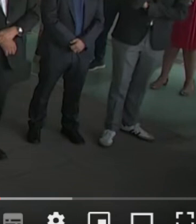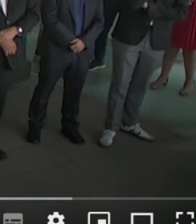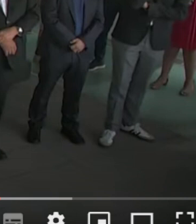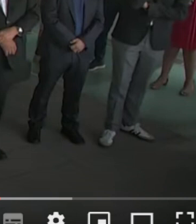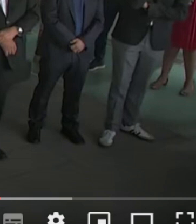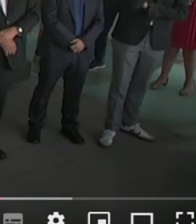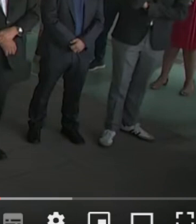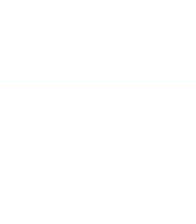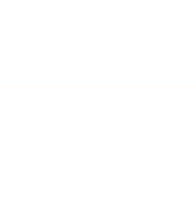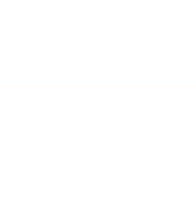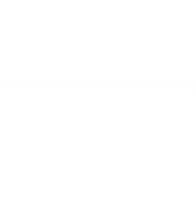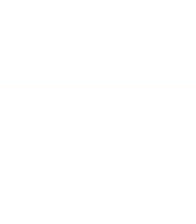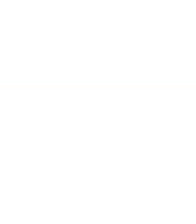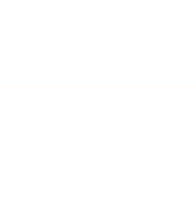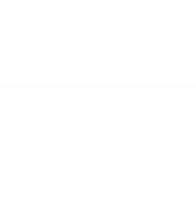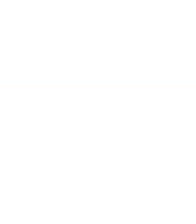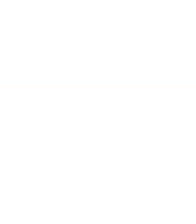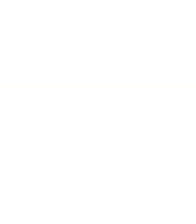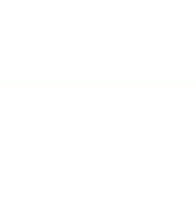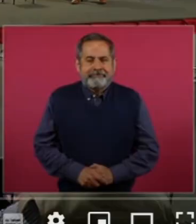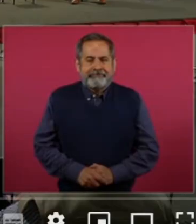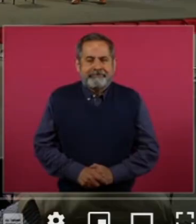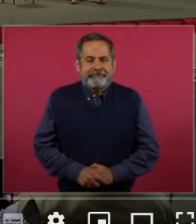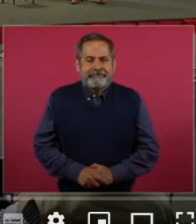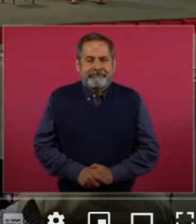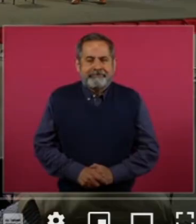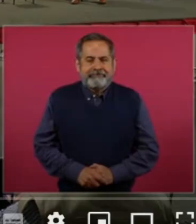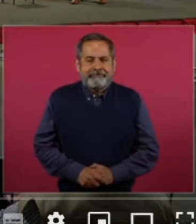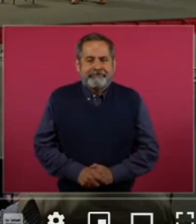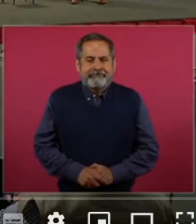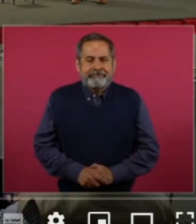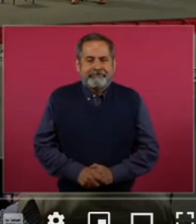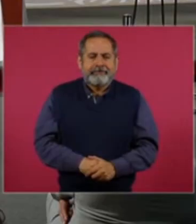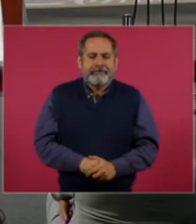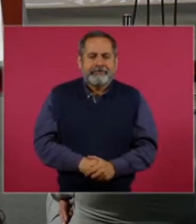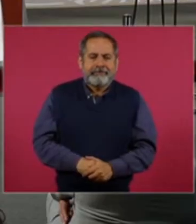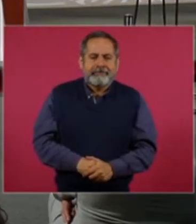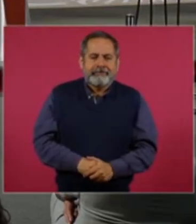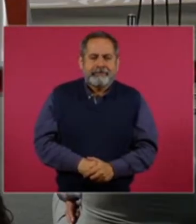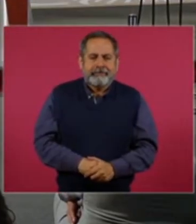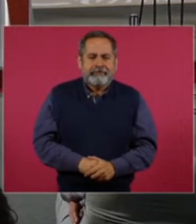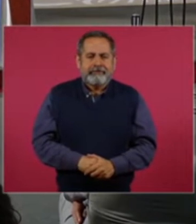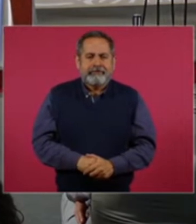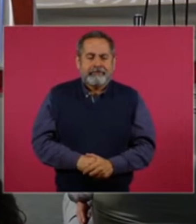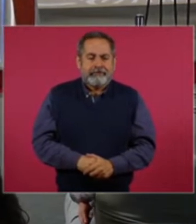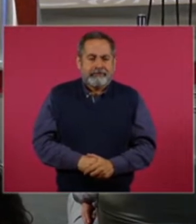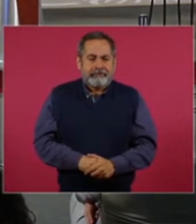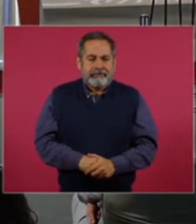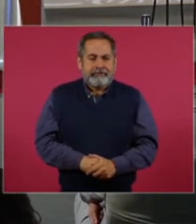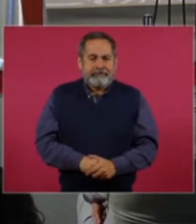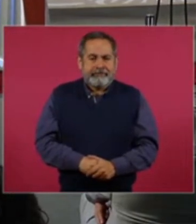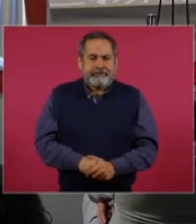que informó al pueblo de México. Vamos rápidamente con la información. Ya habíamos